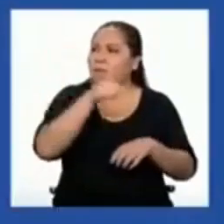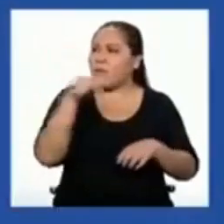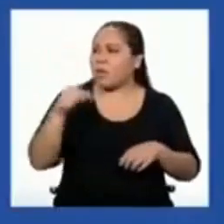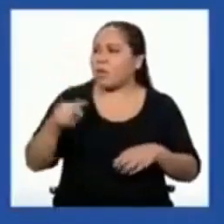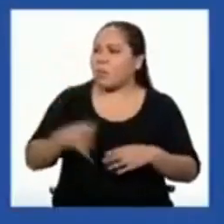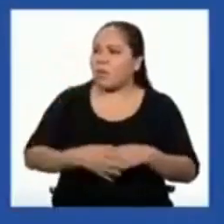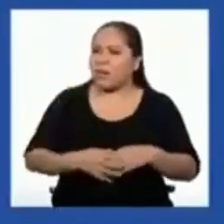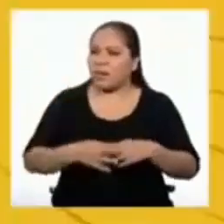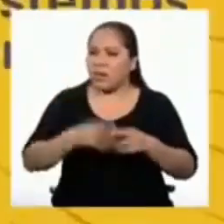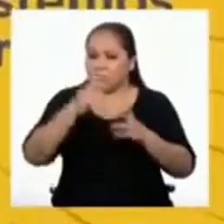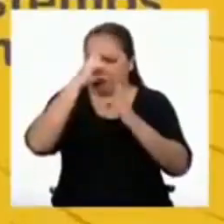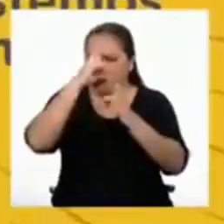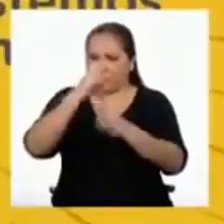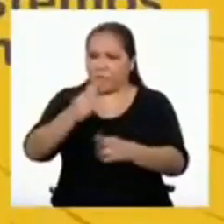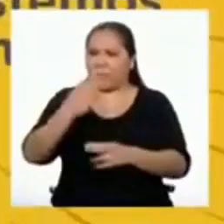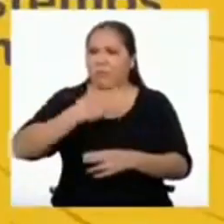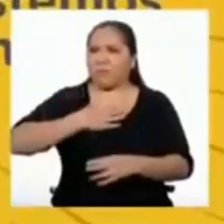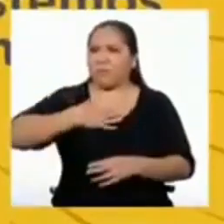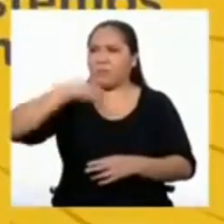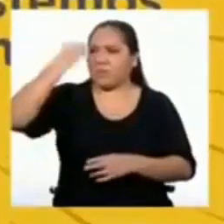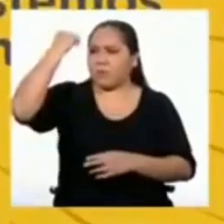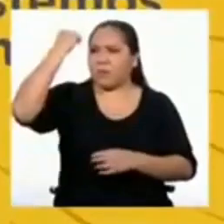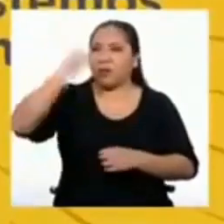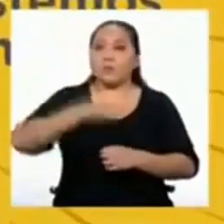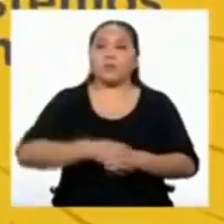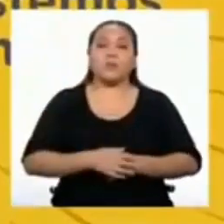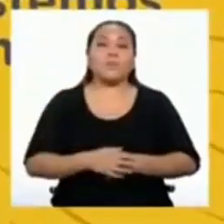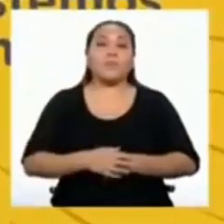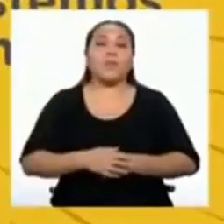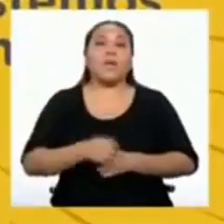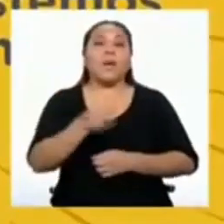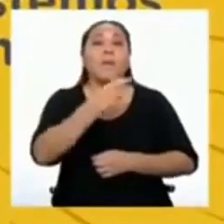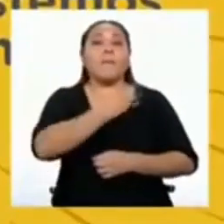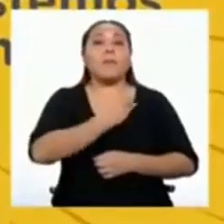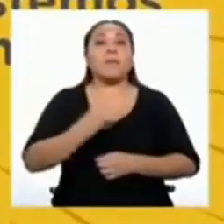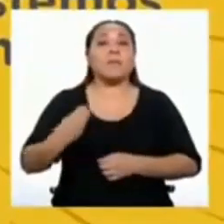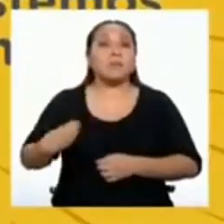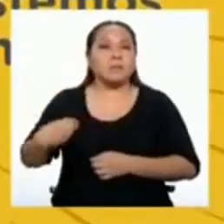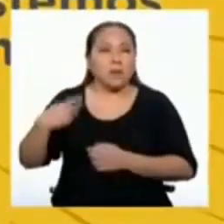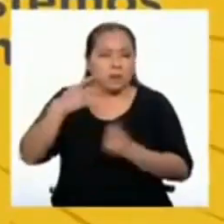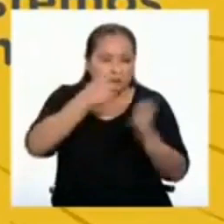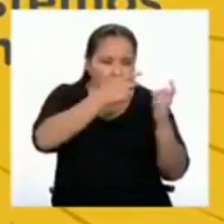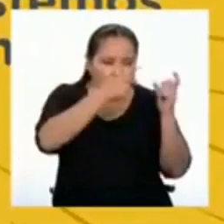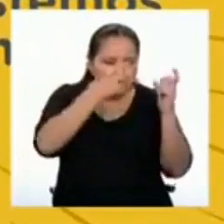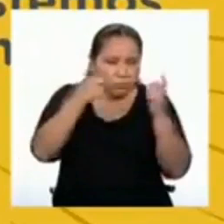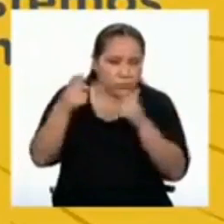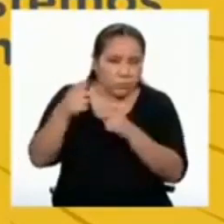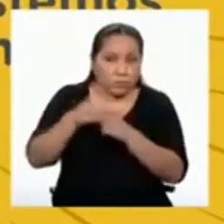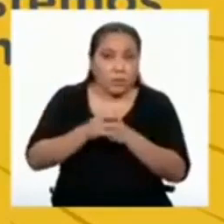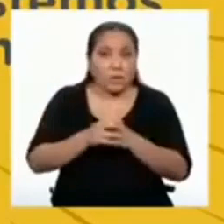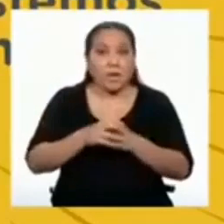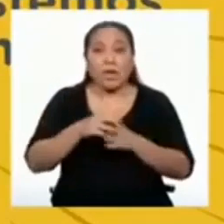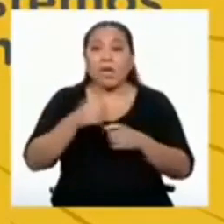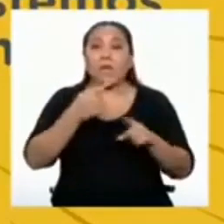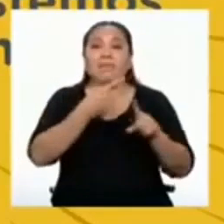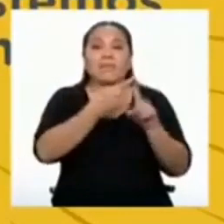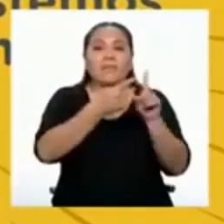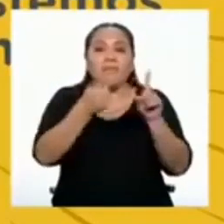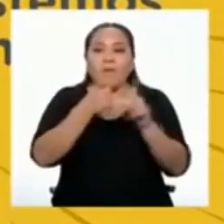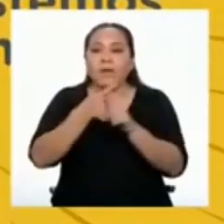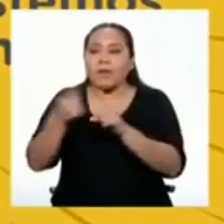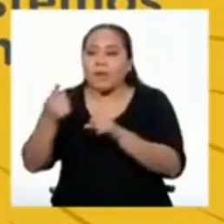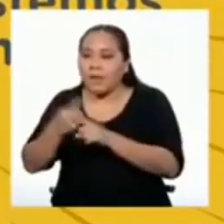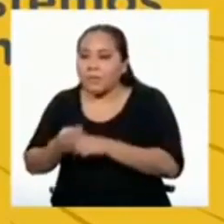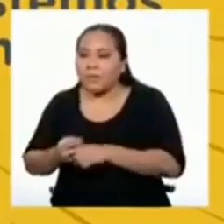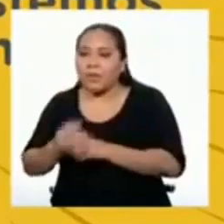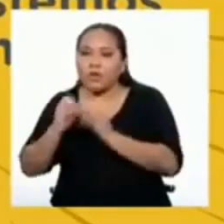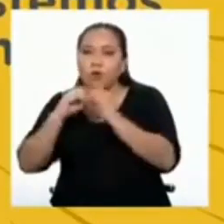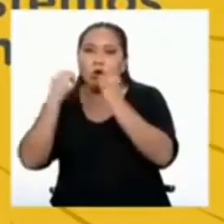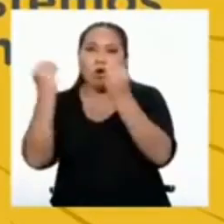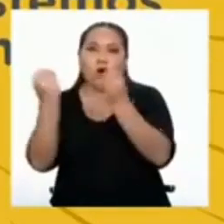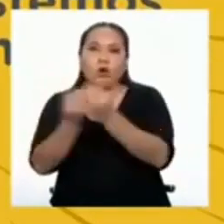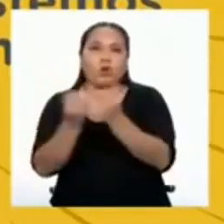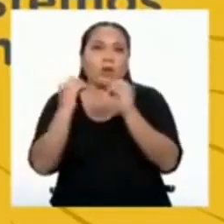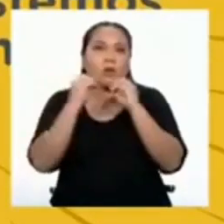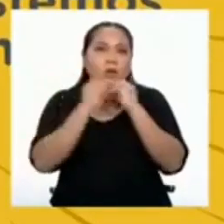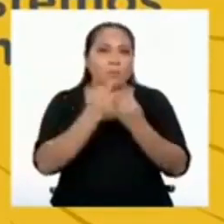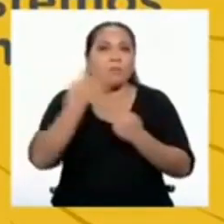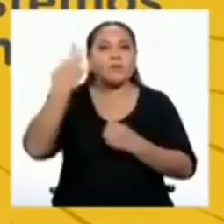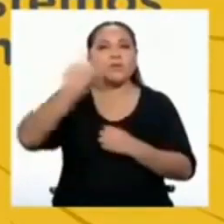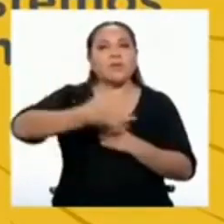de emergencia? El Ministerio Público y todos los organismos autónomos velan por nuestros derechos